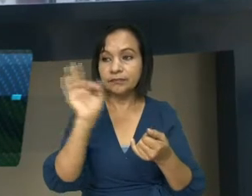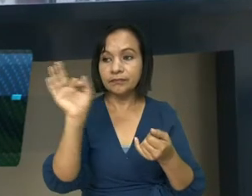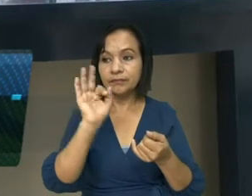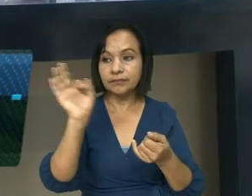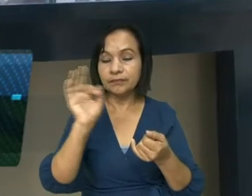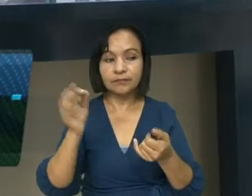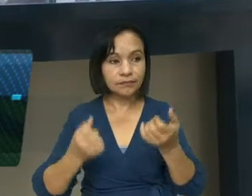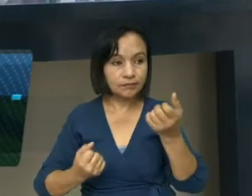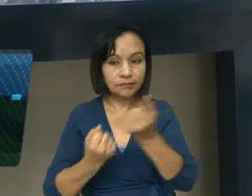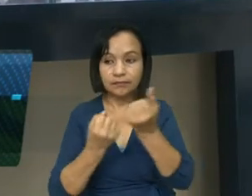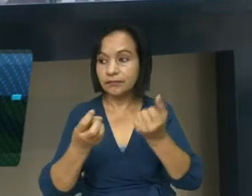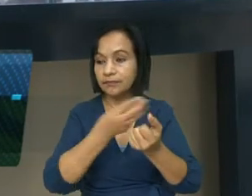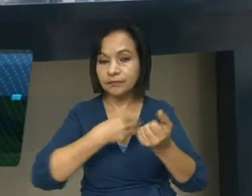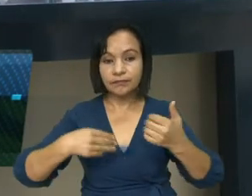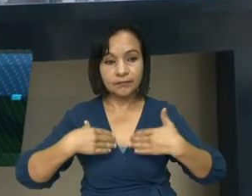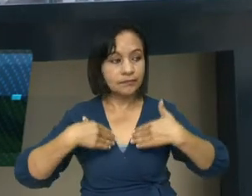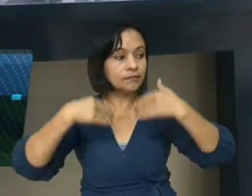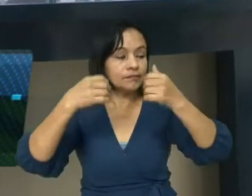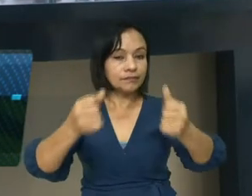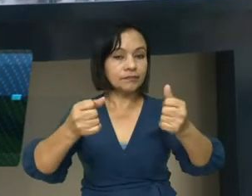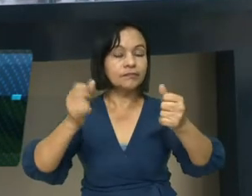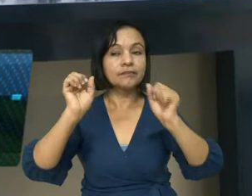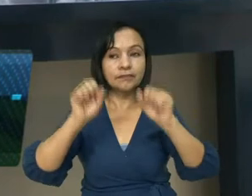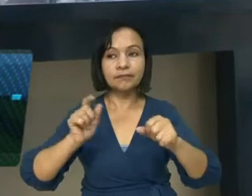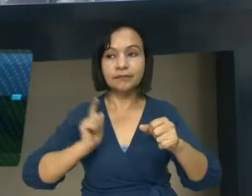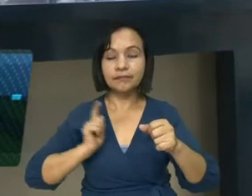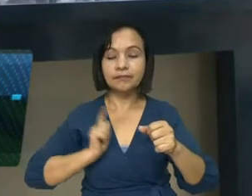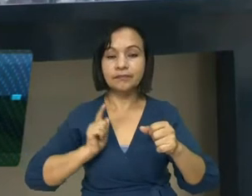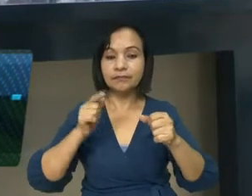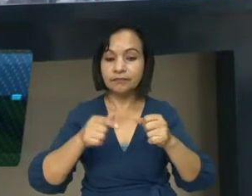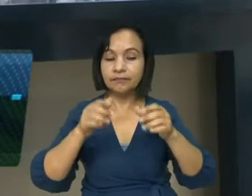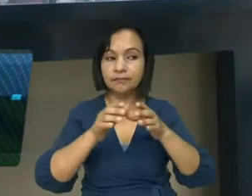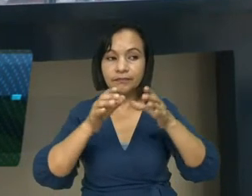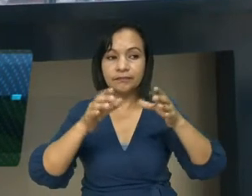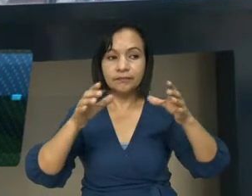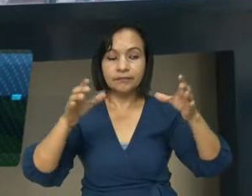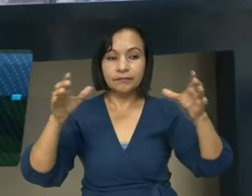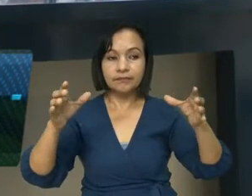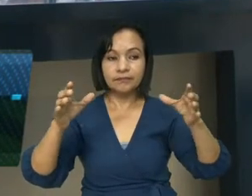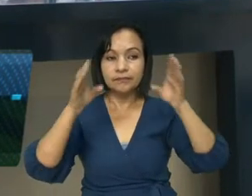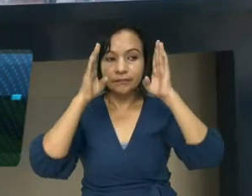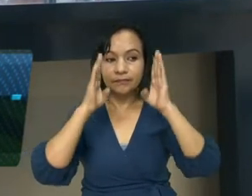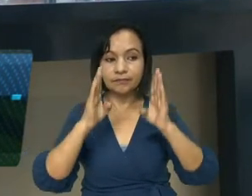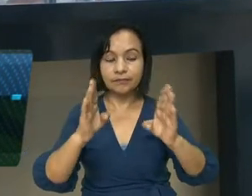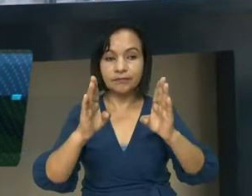al MINSA desde esta instancia, para que tengamos, en la medida que se va acrecentando el servicio o la cobertura. Entonces